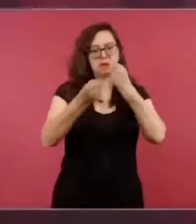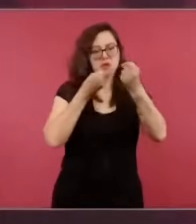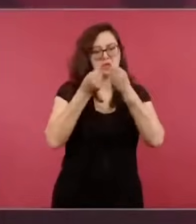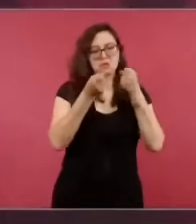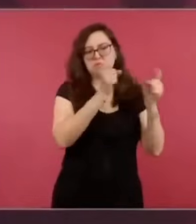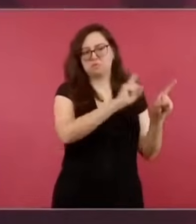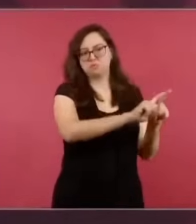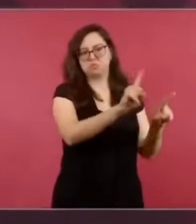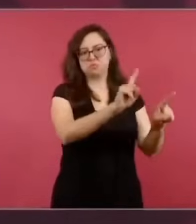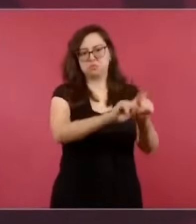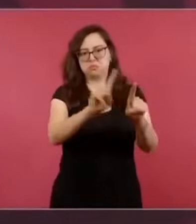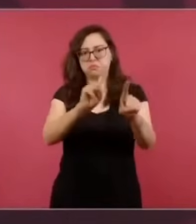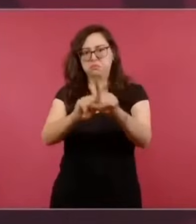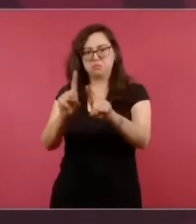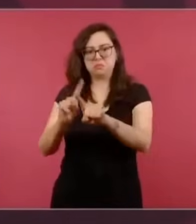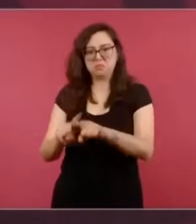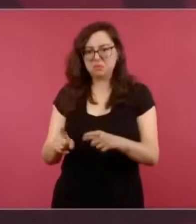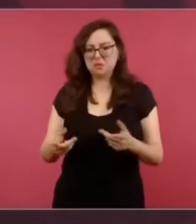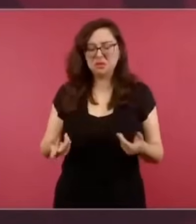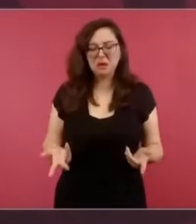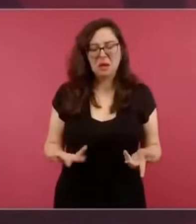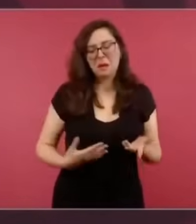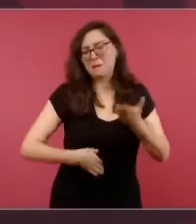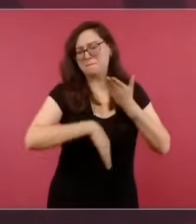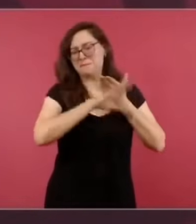el que participó en el debate,